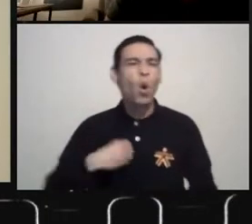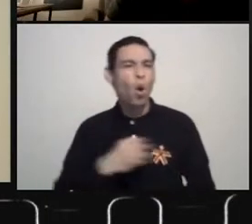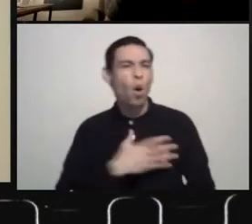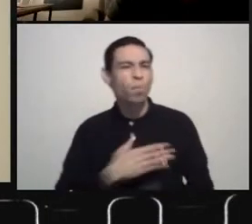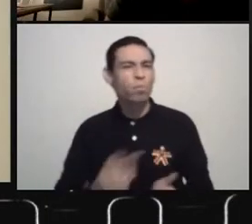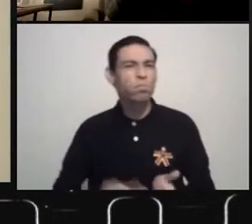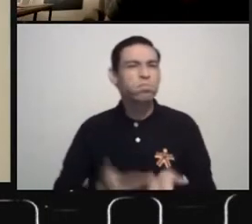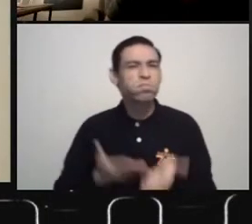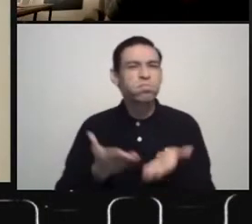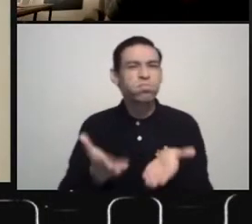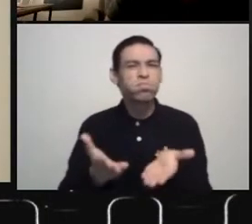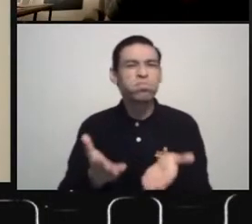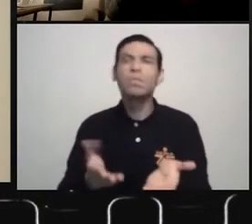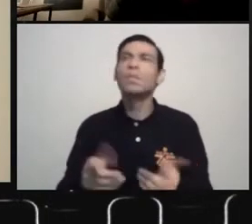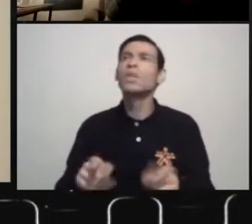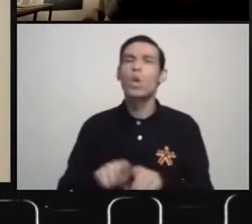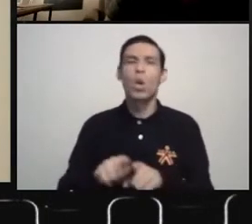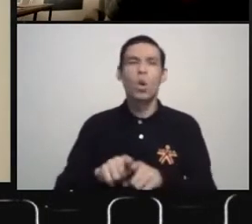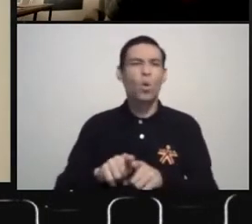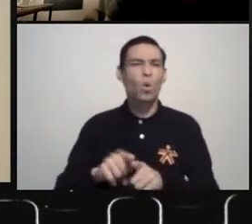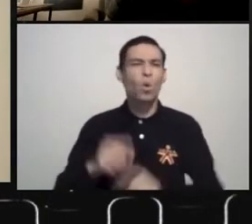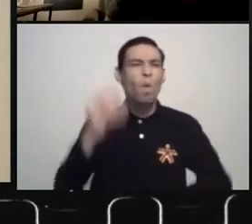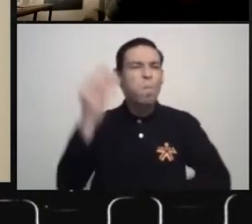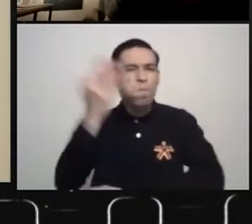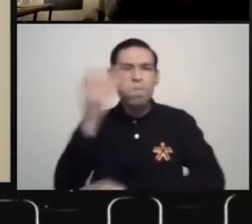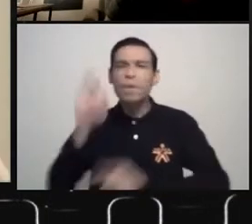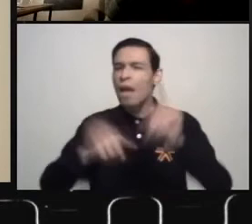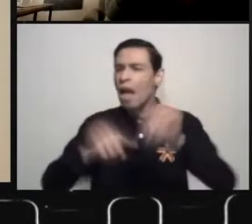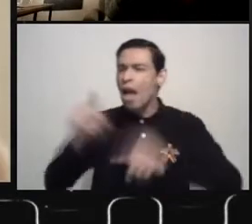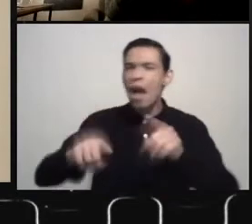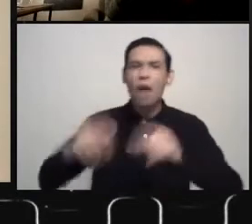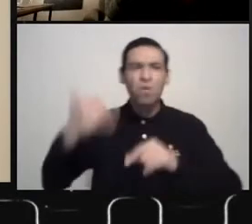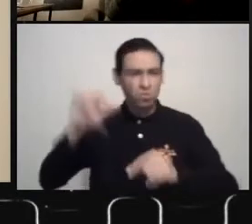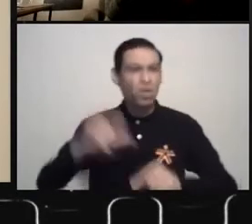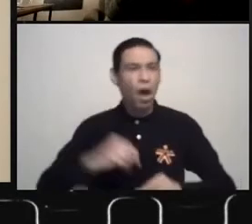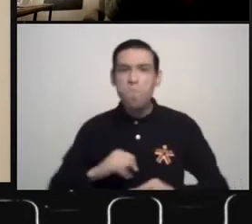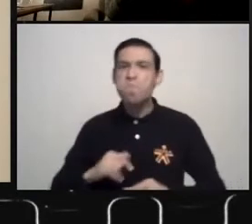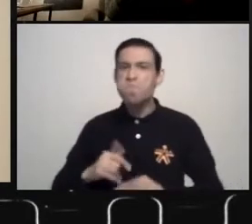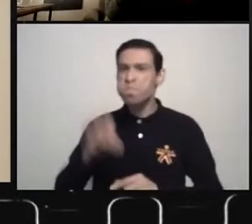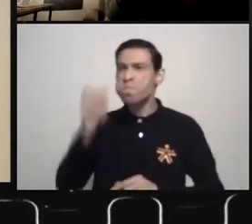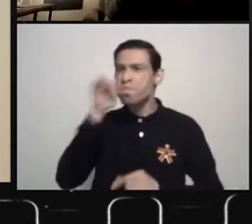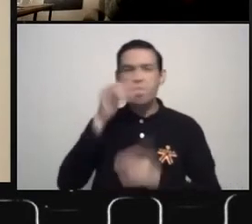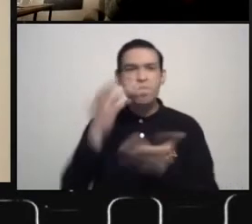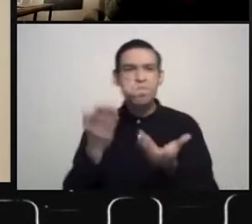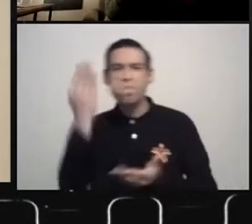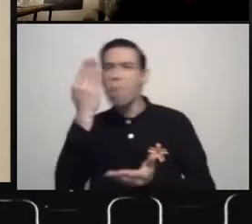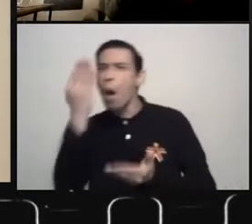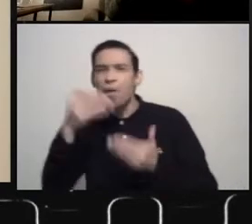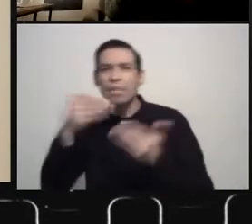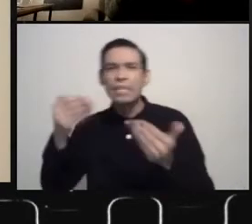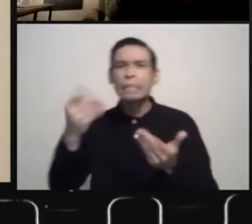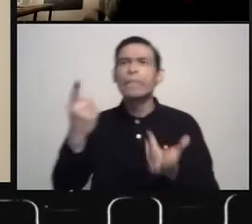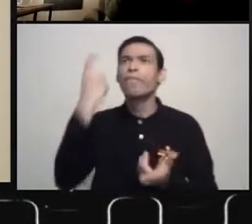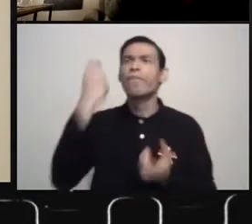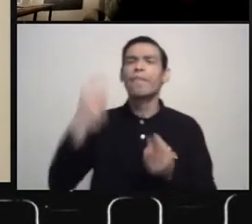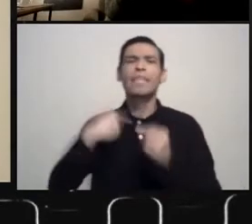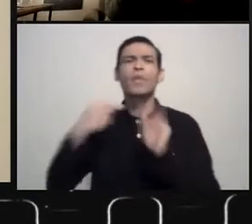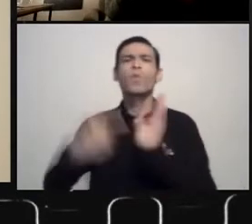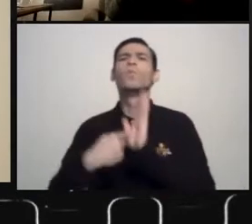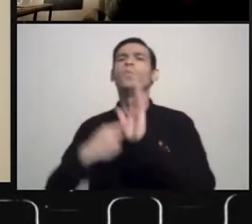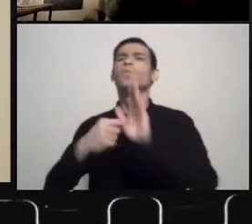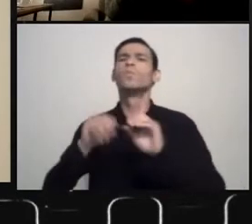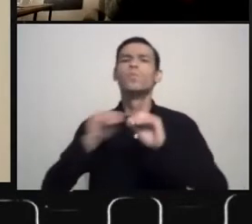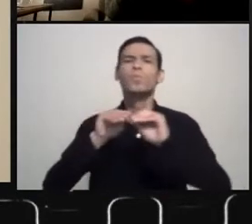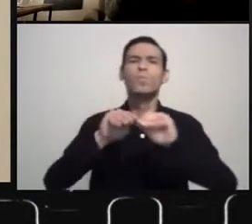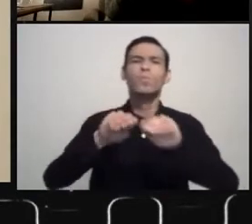en términos de exhibición para los pelados que ya tengan cosas producidas, pero que estén ahí buscando en dónde mostrarse, en dónde